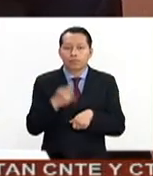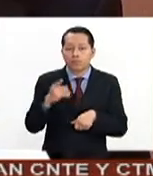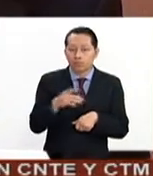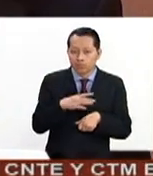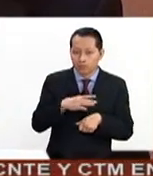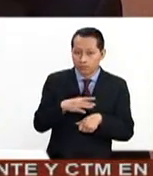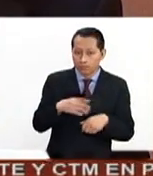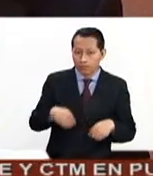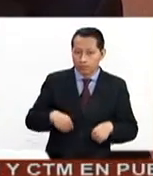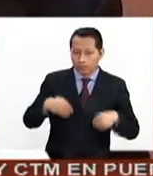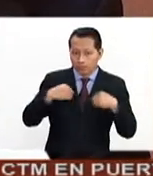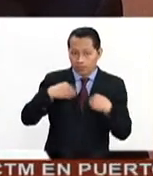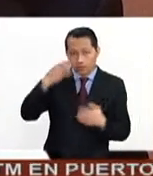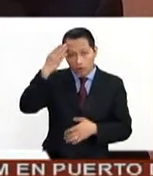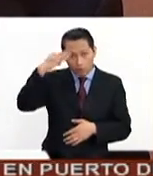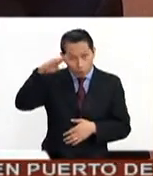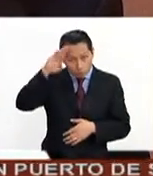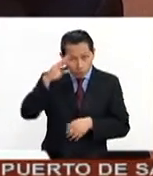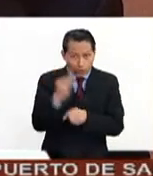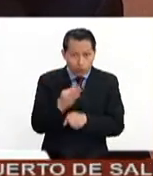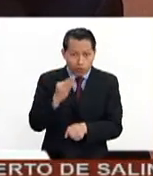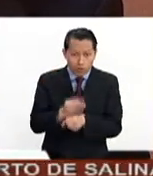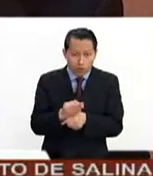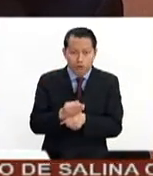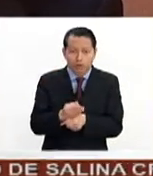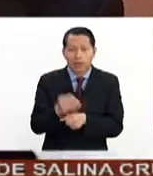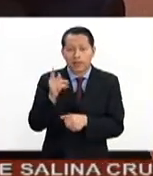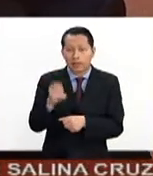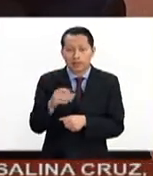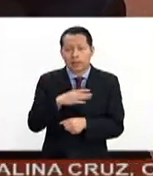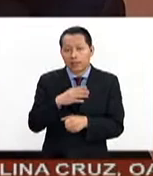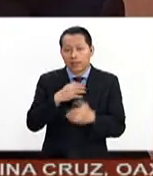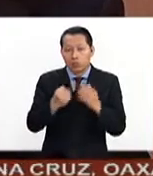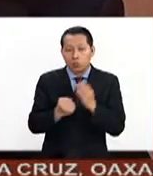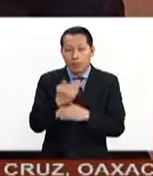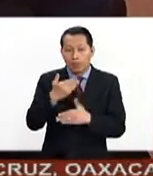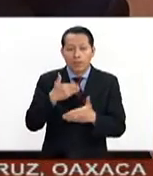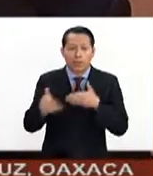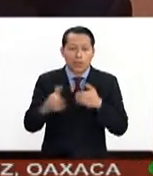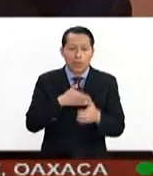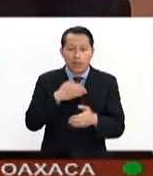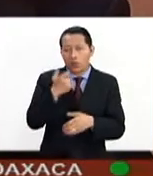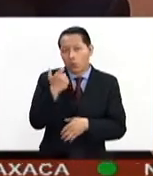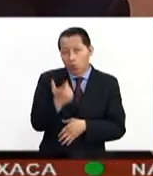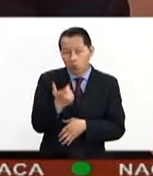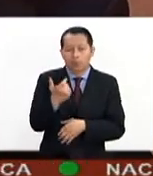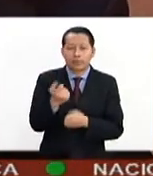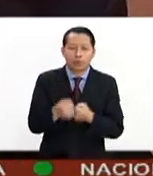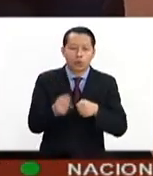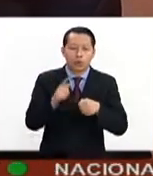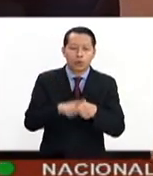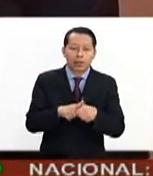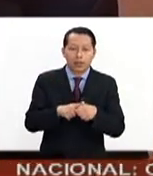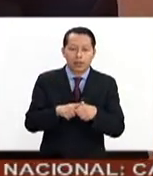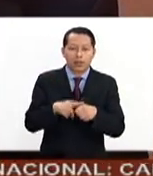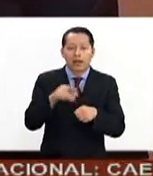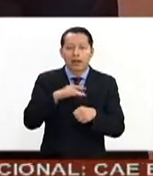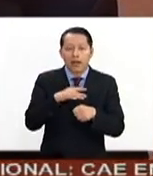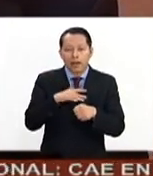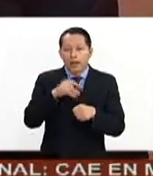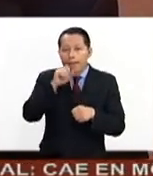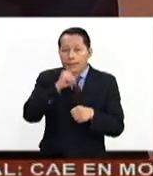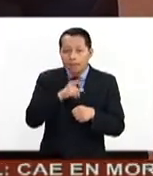que está viviendo Cuba hoy en día, la actualización de su modelo económico y social, la normalización